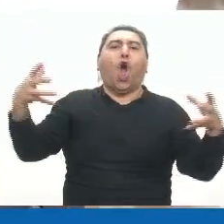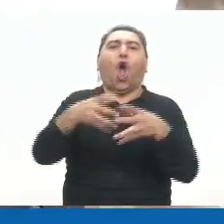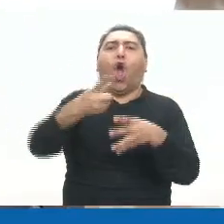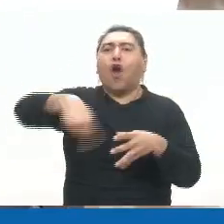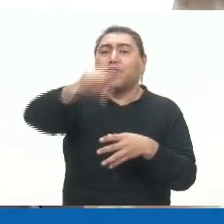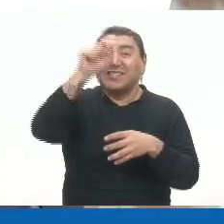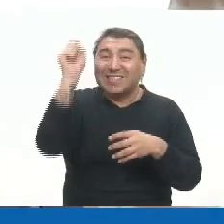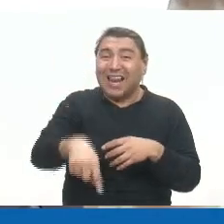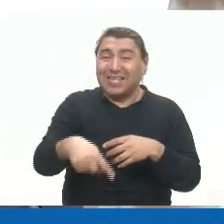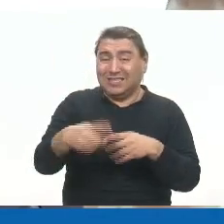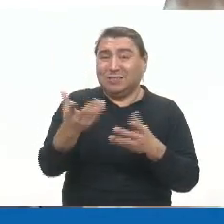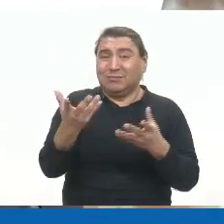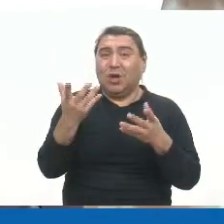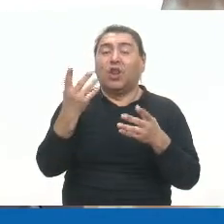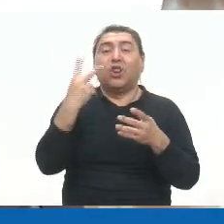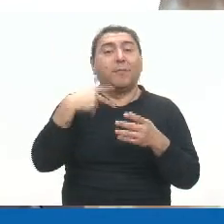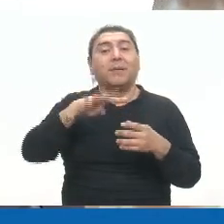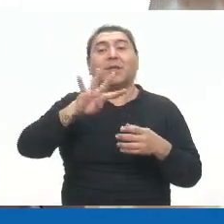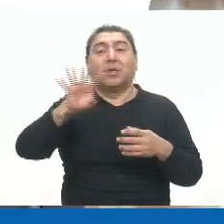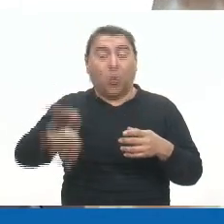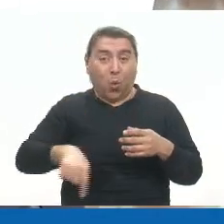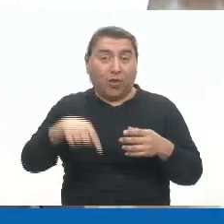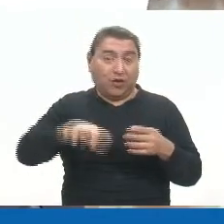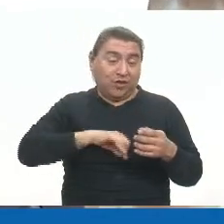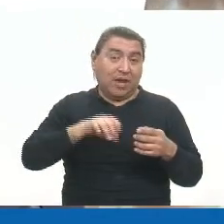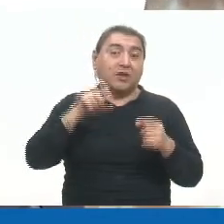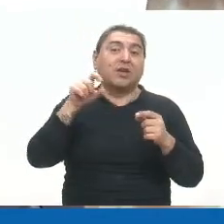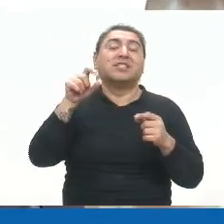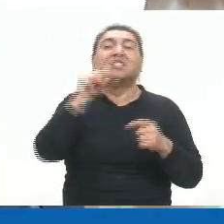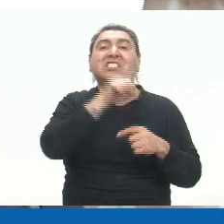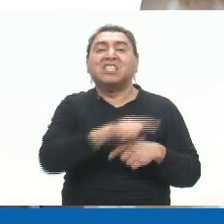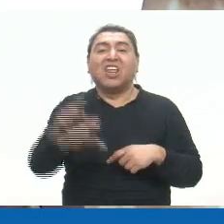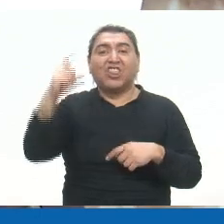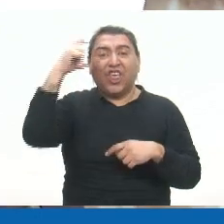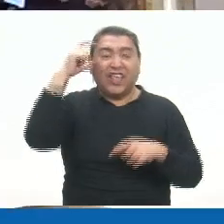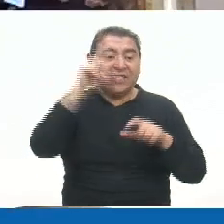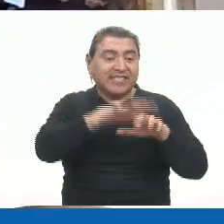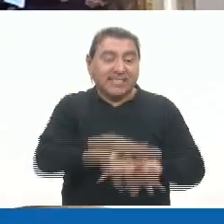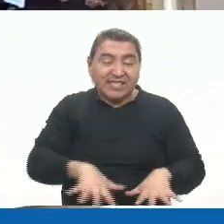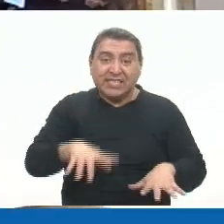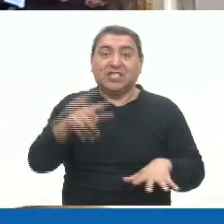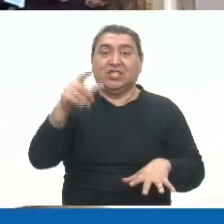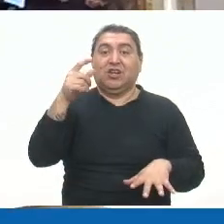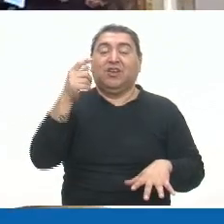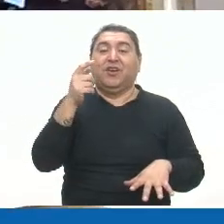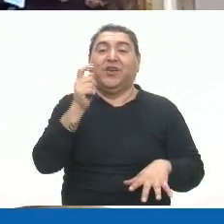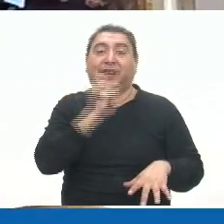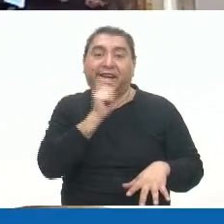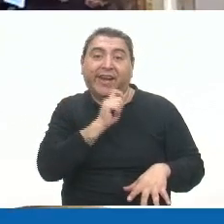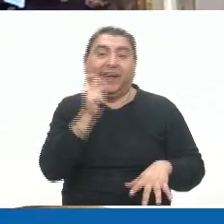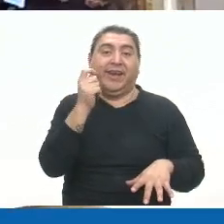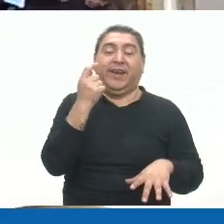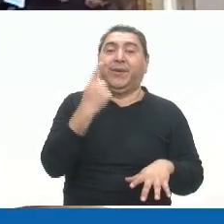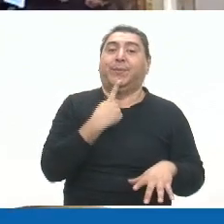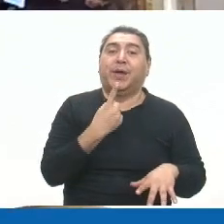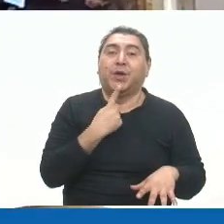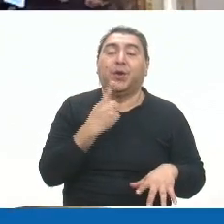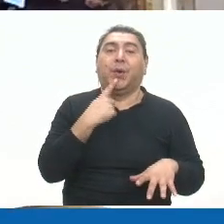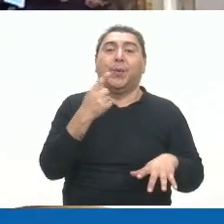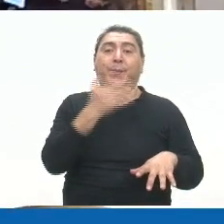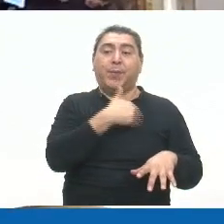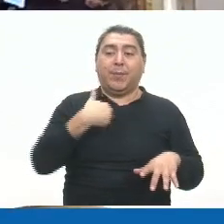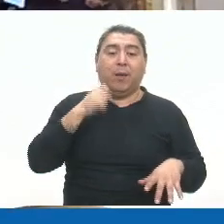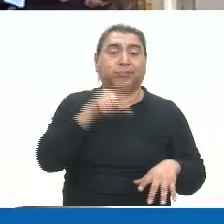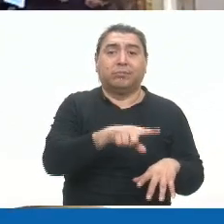en el 2024 110 niños y niñas perdieron a sus madres qué les